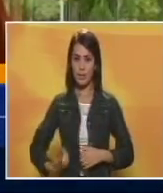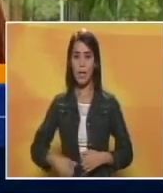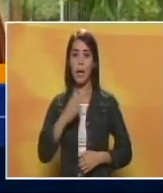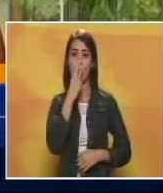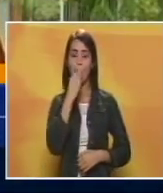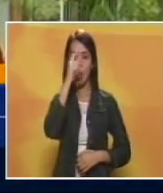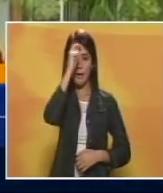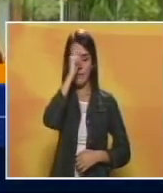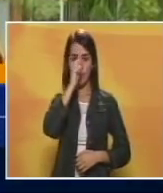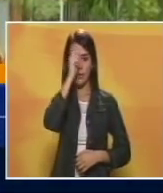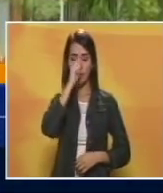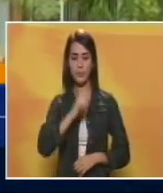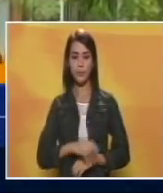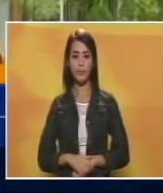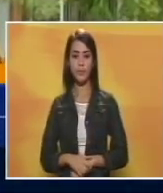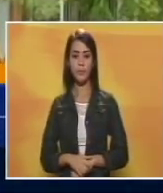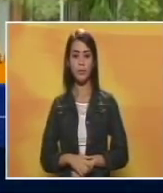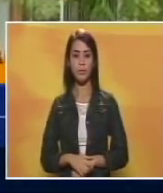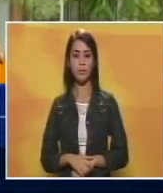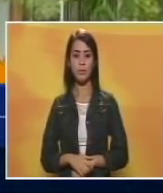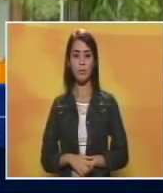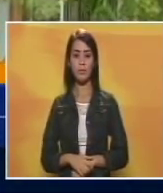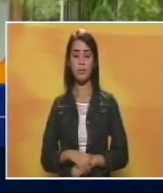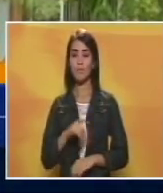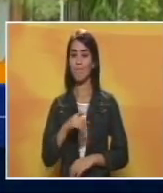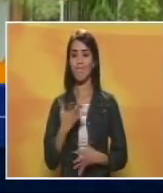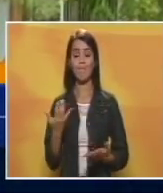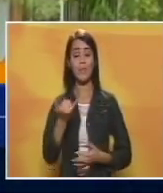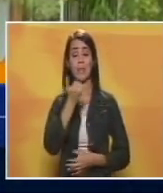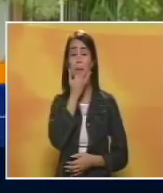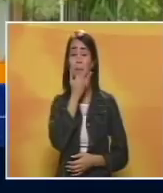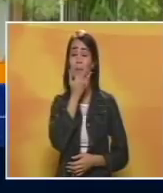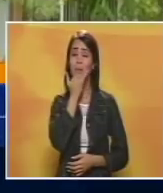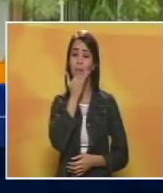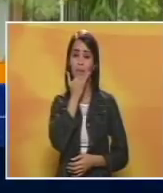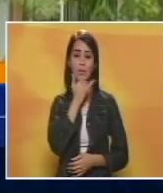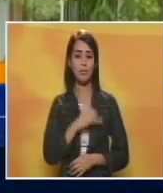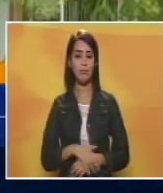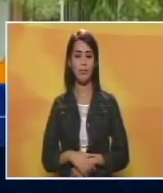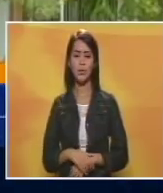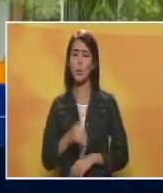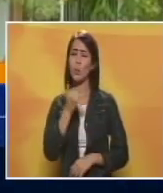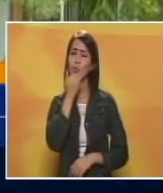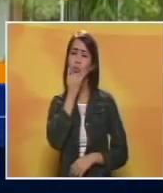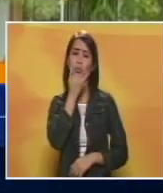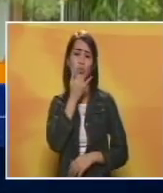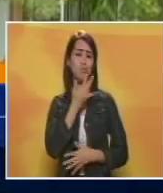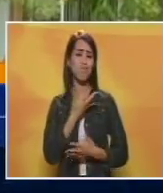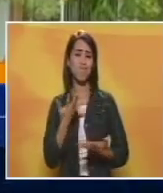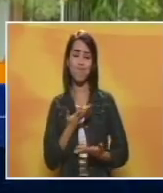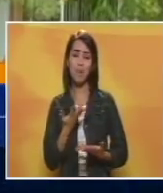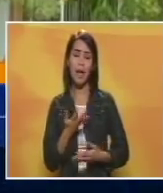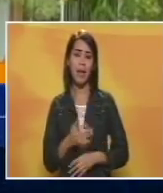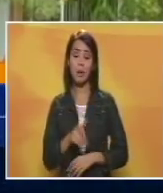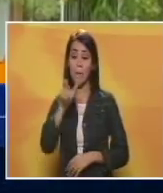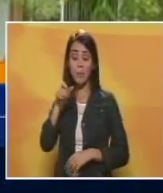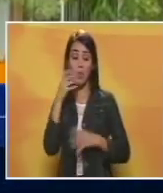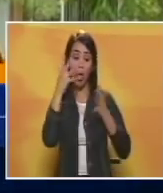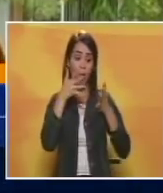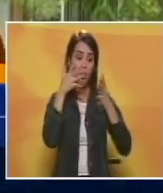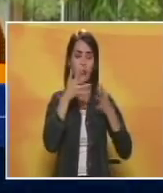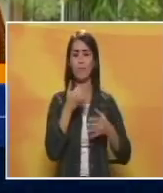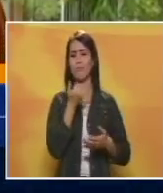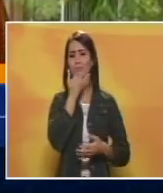Falcón. Creo que está muy, pero muy equivocado, muy, pero muy mal asesorado. Y creo que el